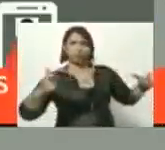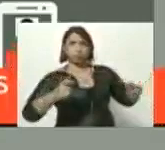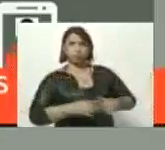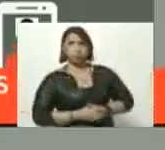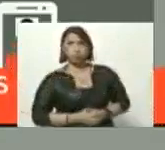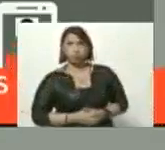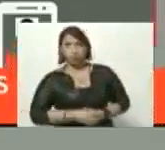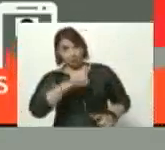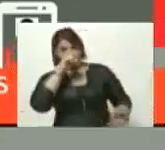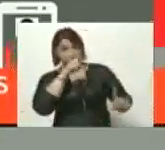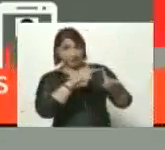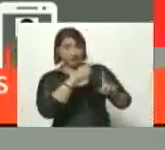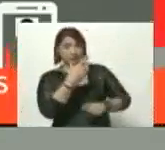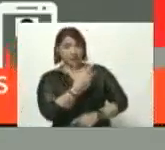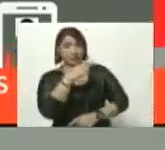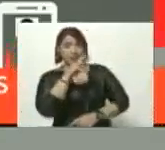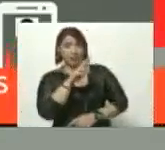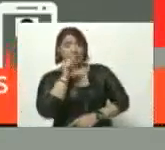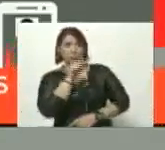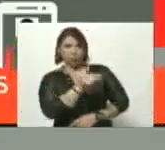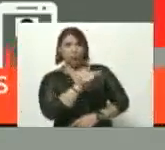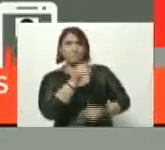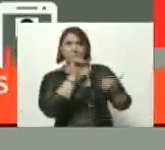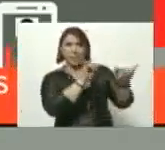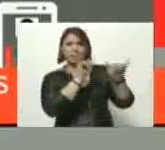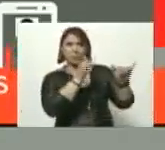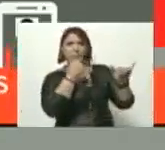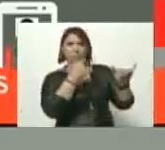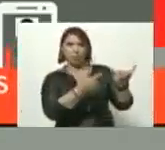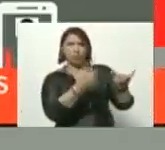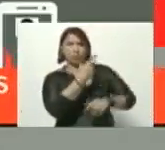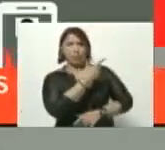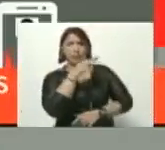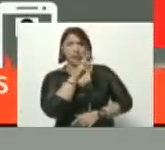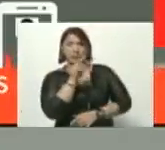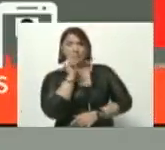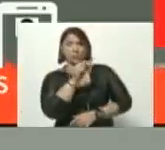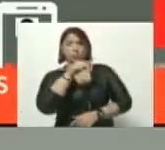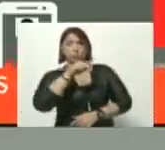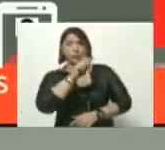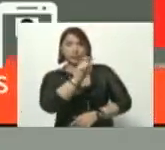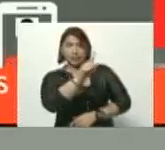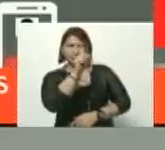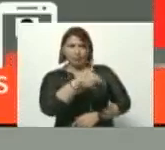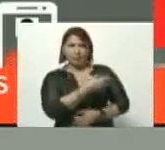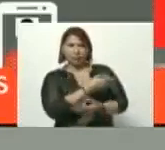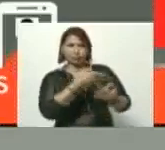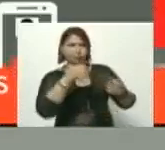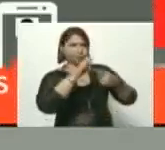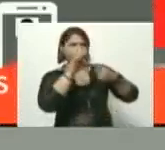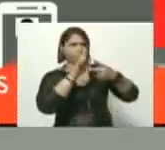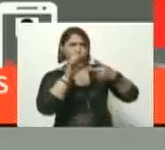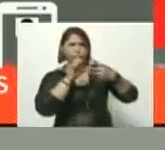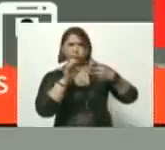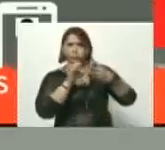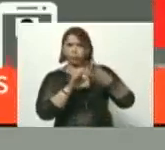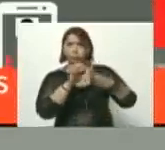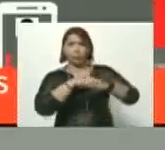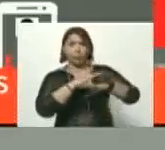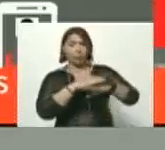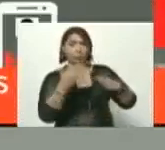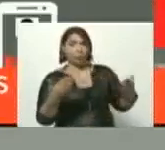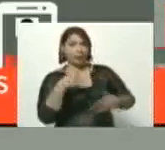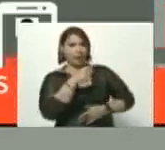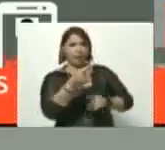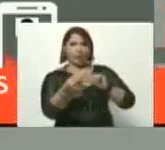el marco de las 3R que usted ha planteado, las 3R.net, que es una estrategia extraordinaria, porque bueno, ha sido